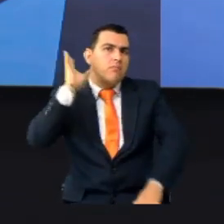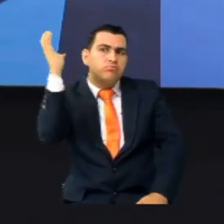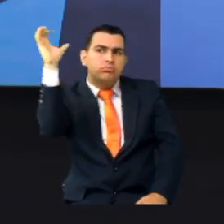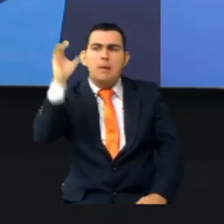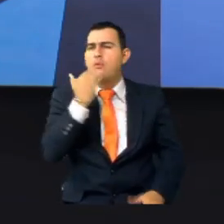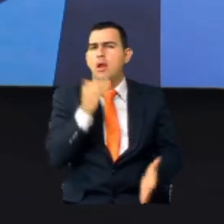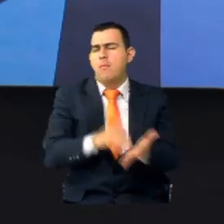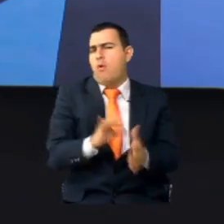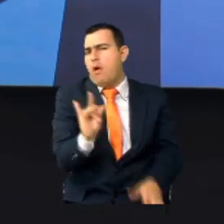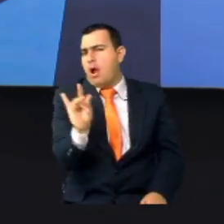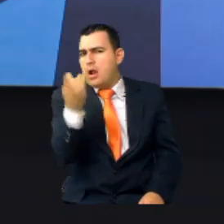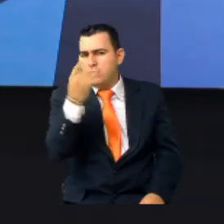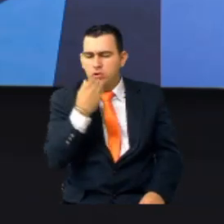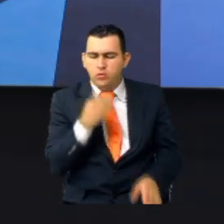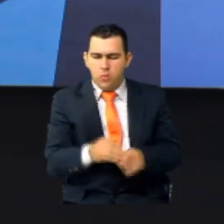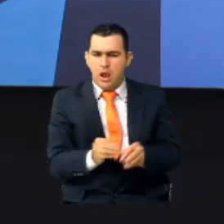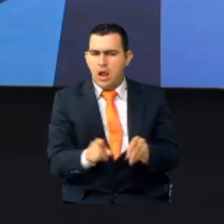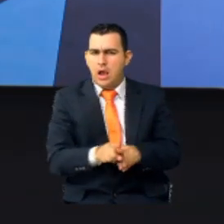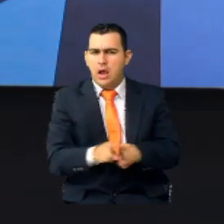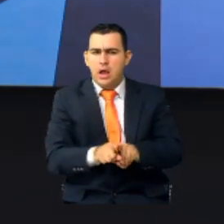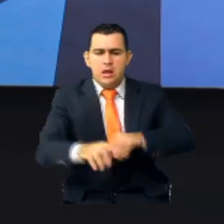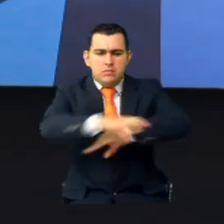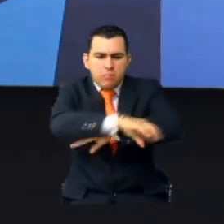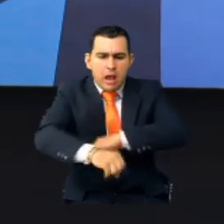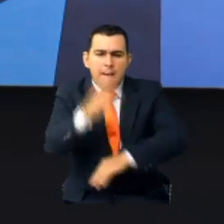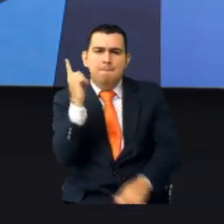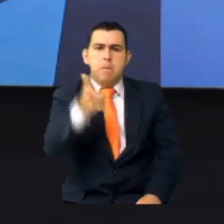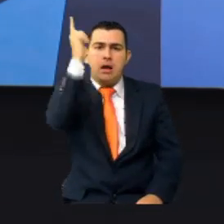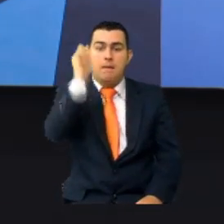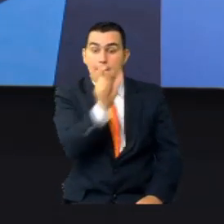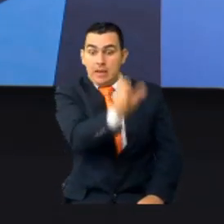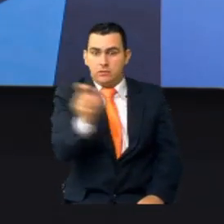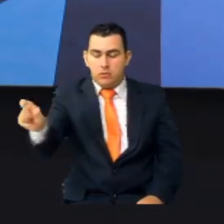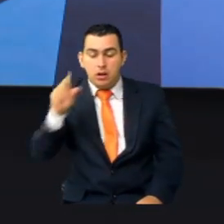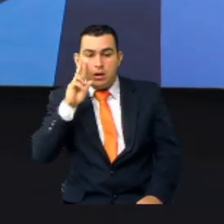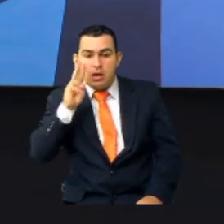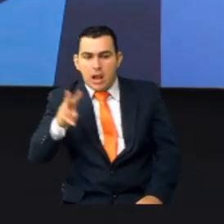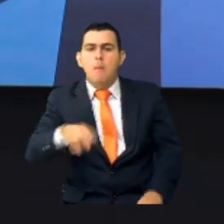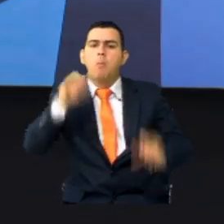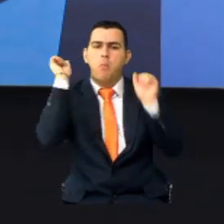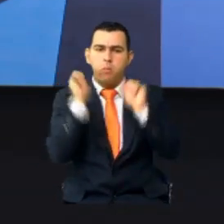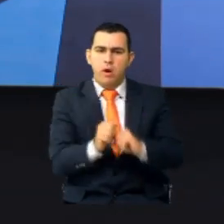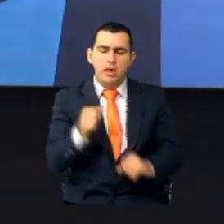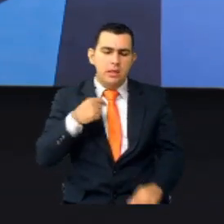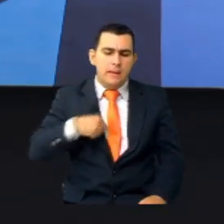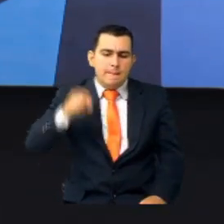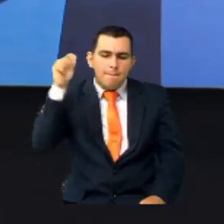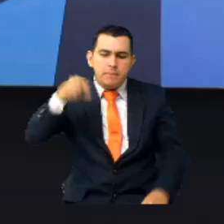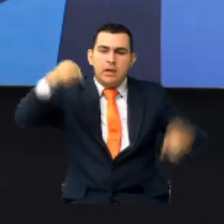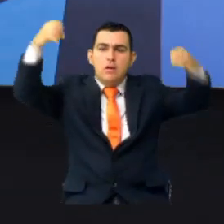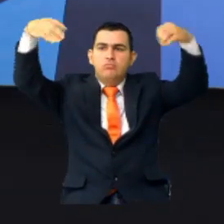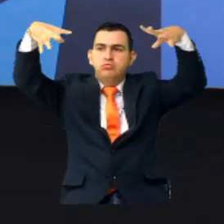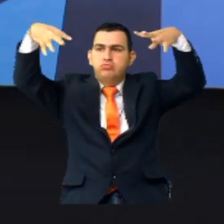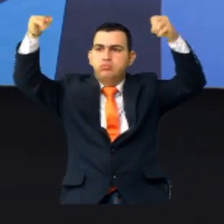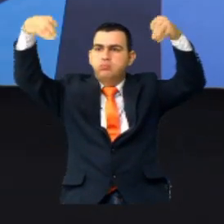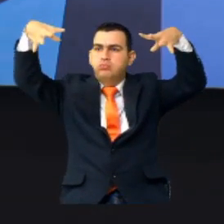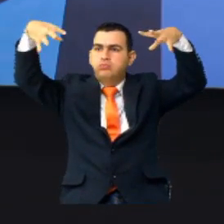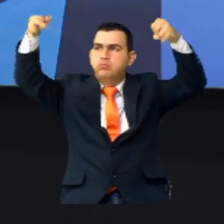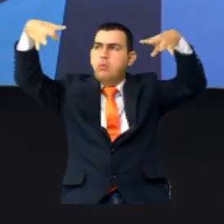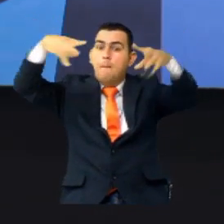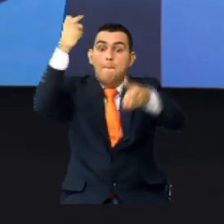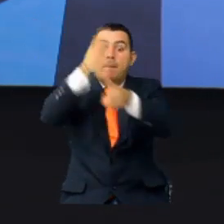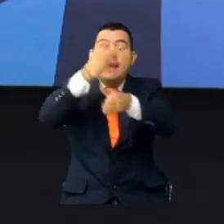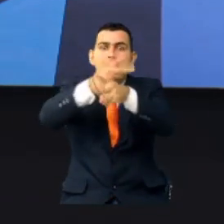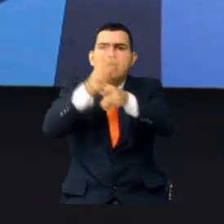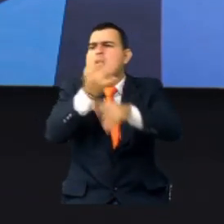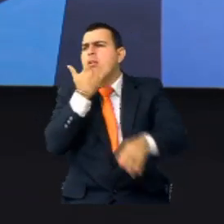presente algún crimen, algún delito y algún miembro de la comunidad se entere, va a tener acceso a una alarma sonora y lumínica para que toda la comunidad salga a